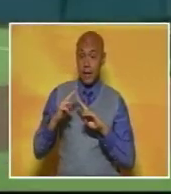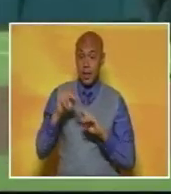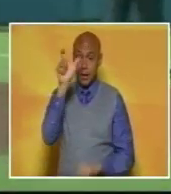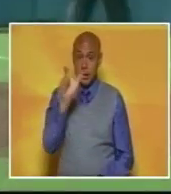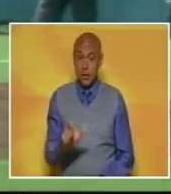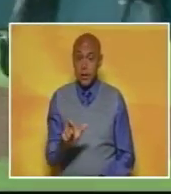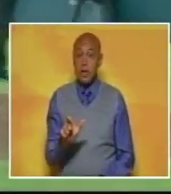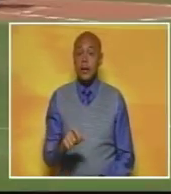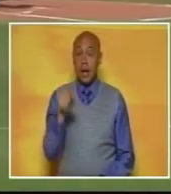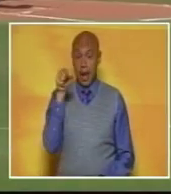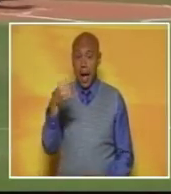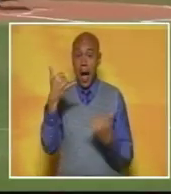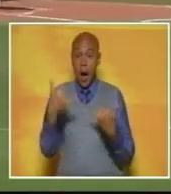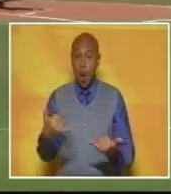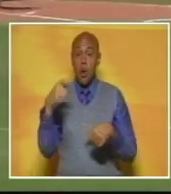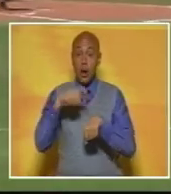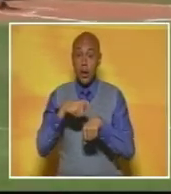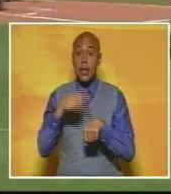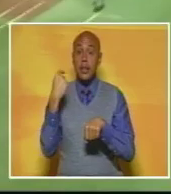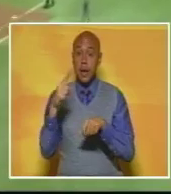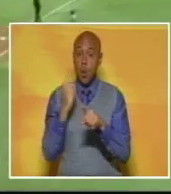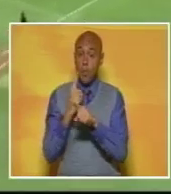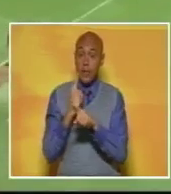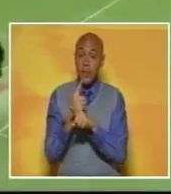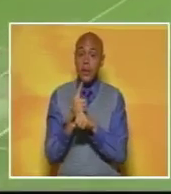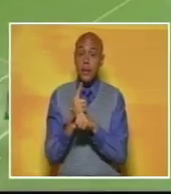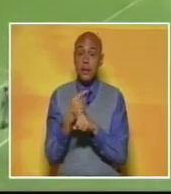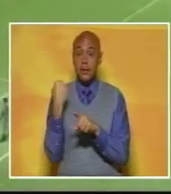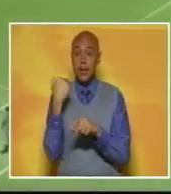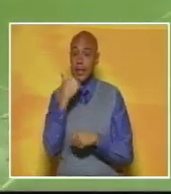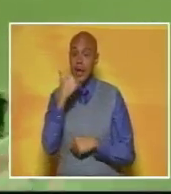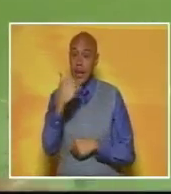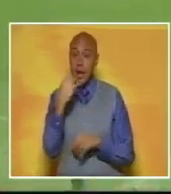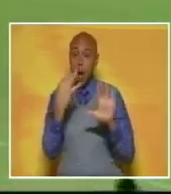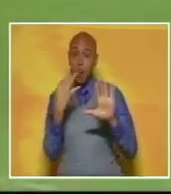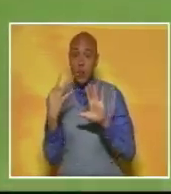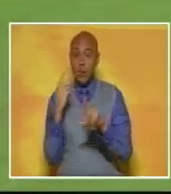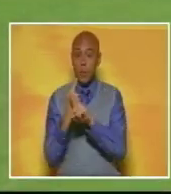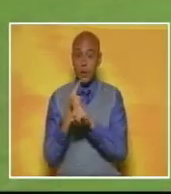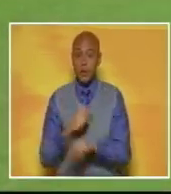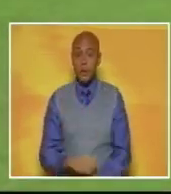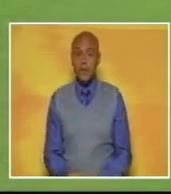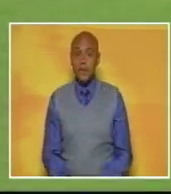Manauris Correa. En este momento el compromiso se encuentra en la parte baja del octavo episodio.